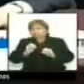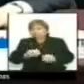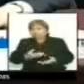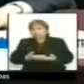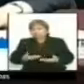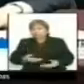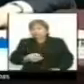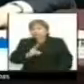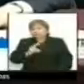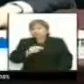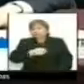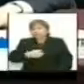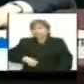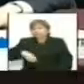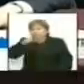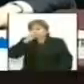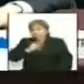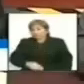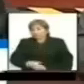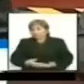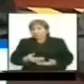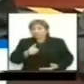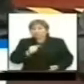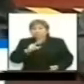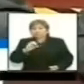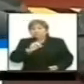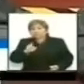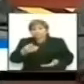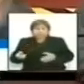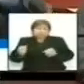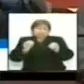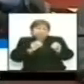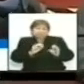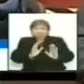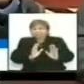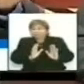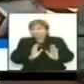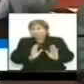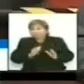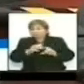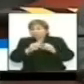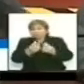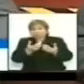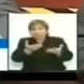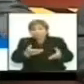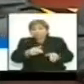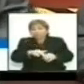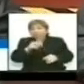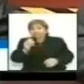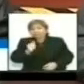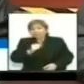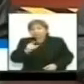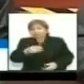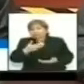si se va el señor Vizcarra, entonces la señora Arauz tendrá que asumir Es del partido de ustedes, que renuncie la